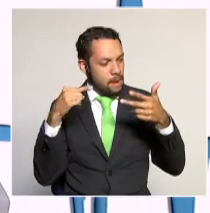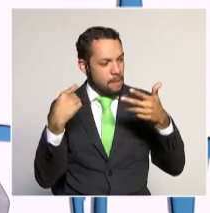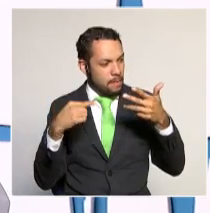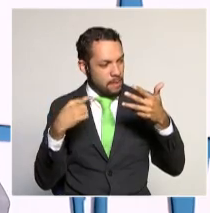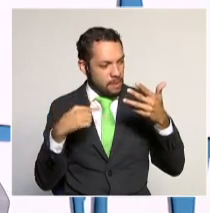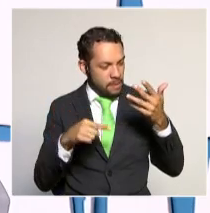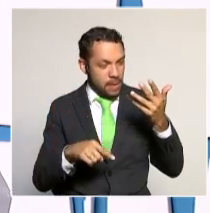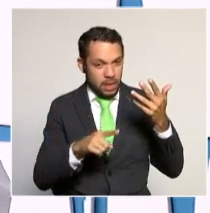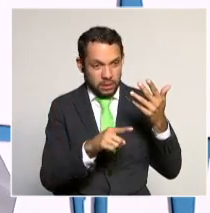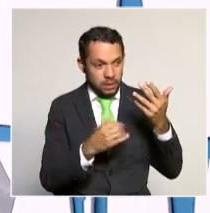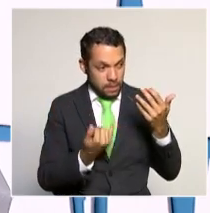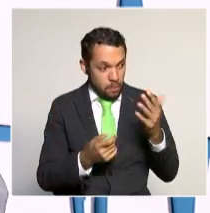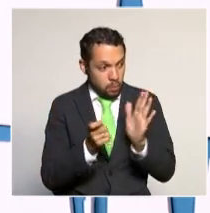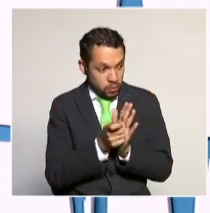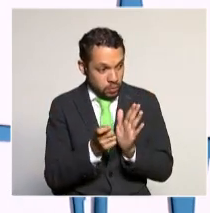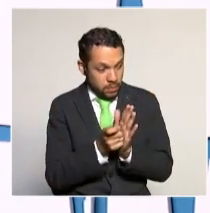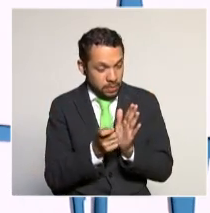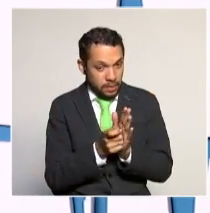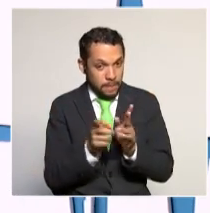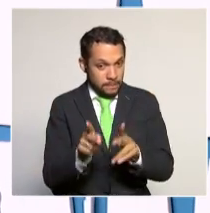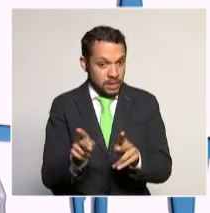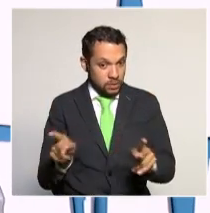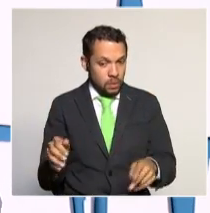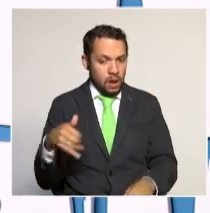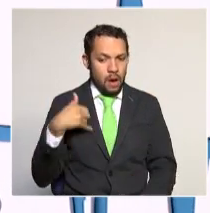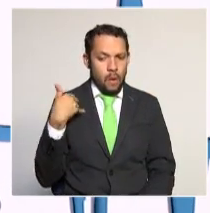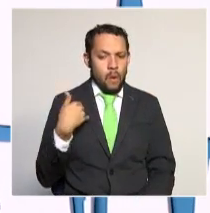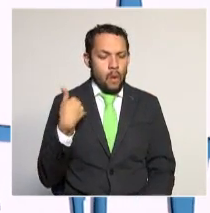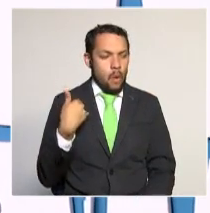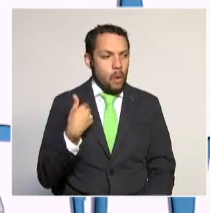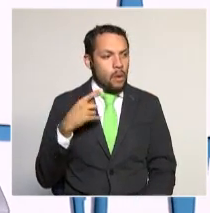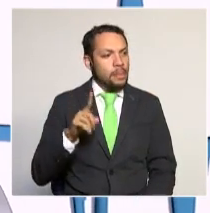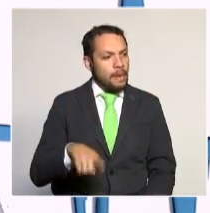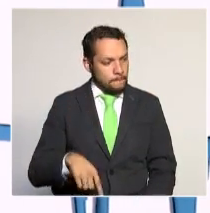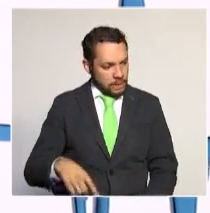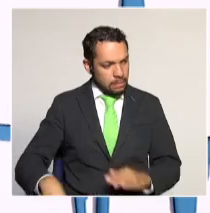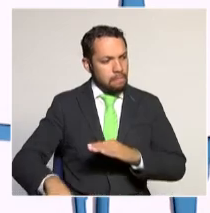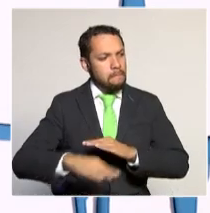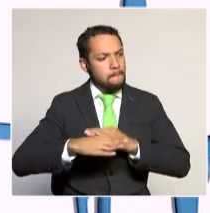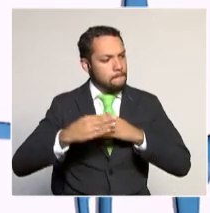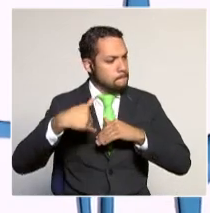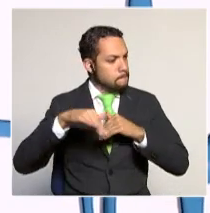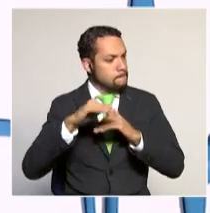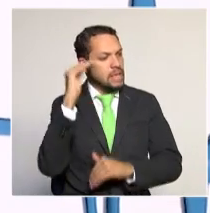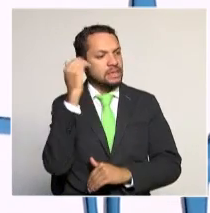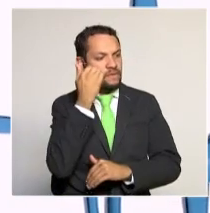vemos que como que cada vez personas más jóvenes están presentando Alzheimer.